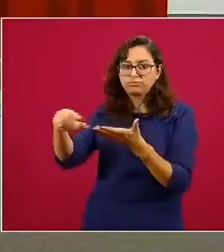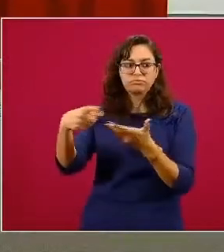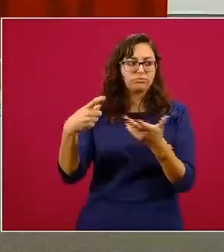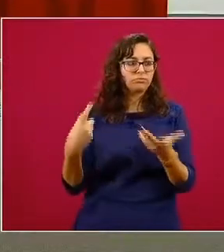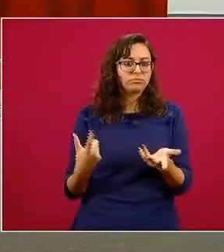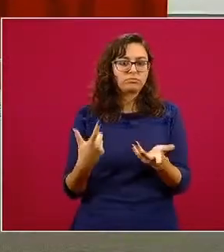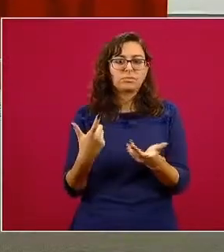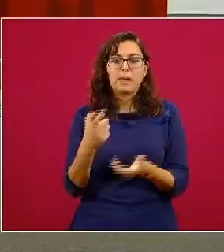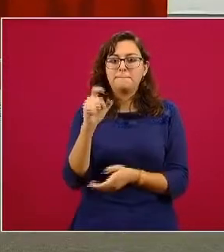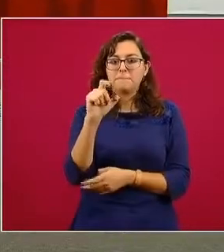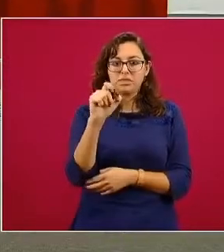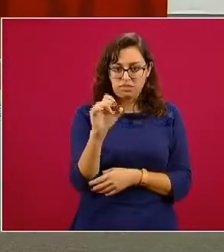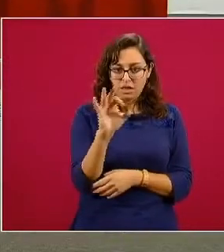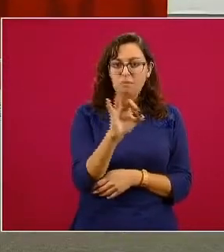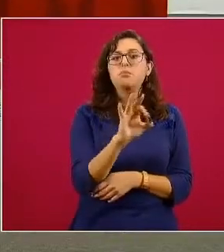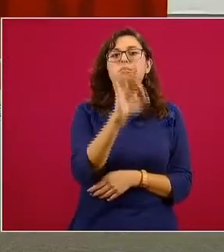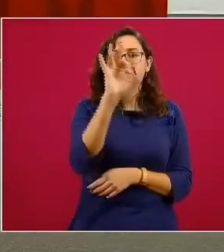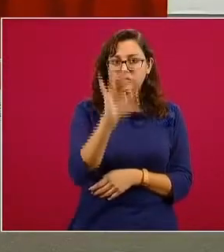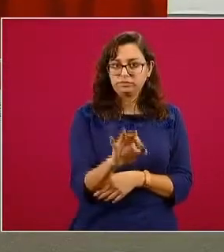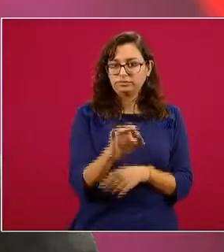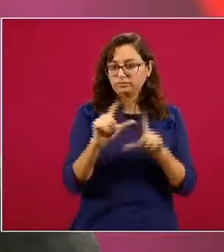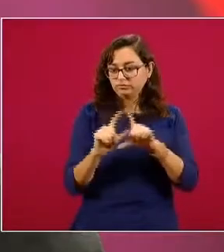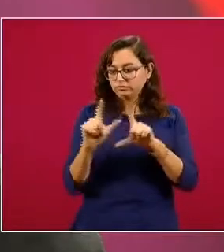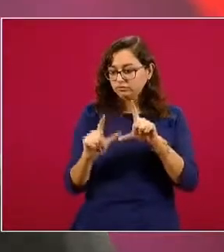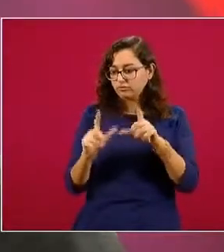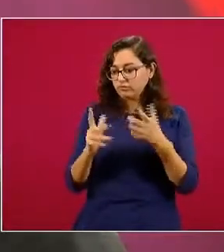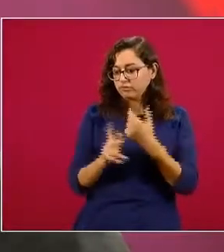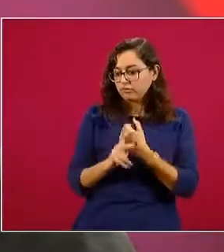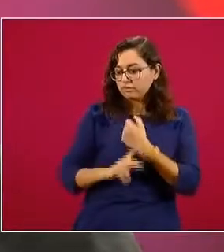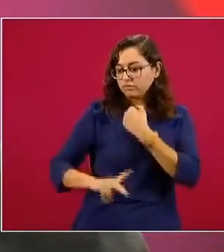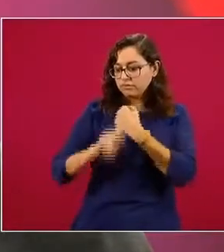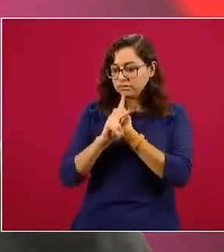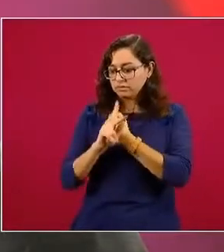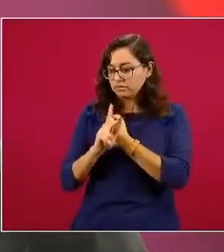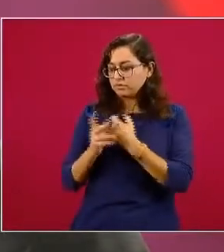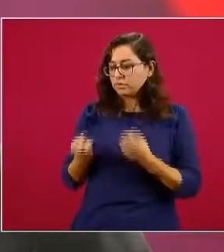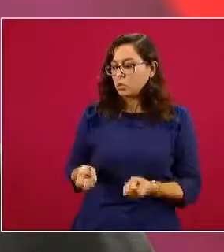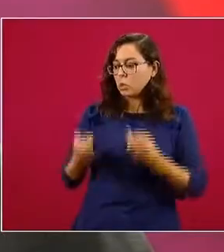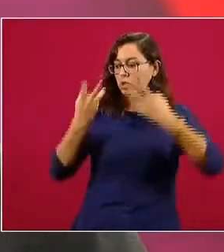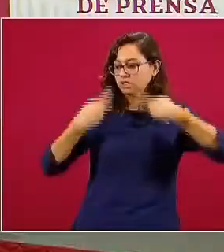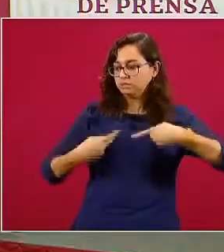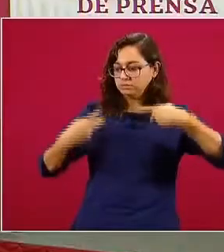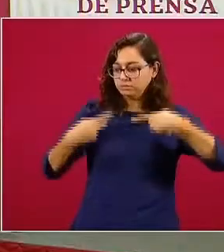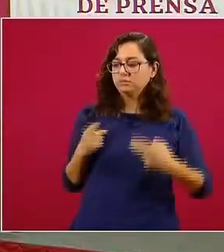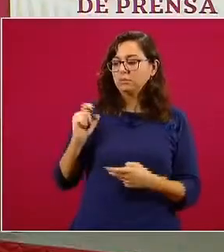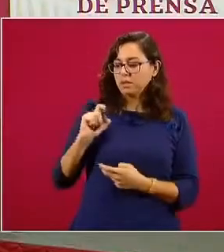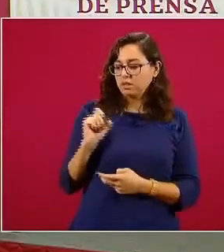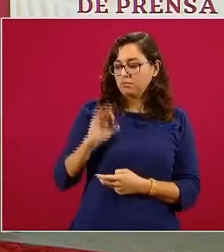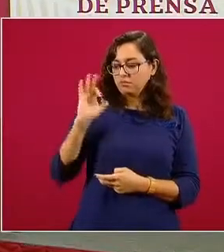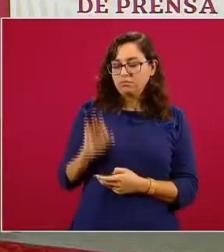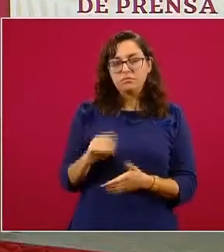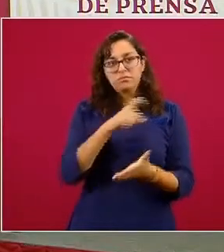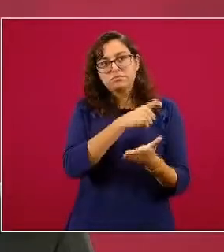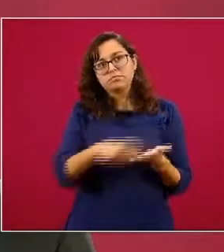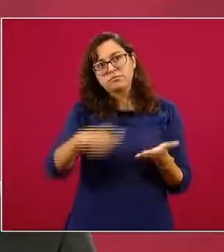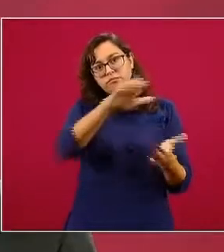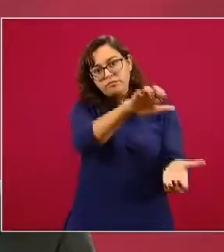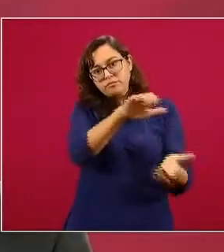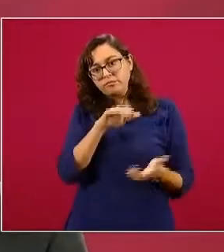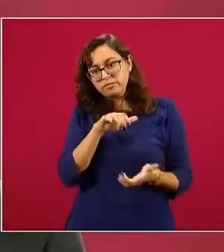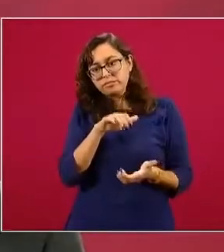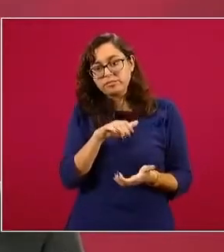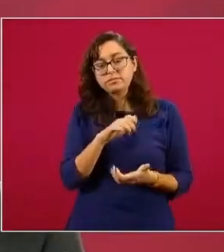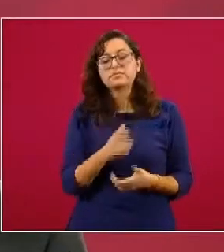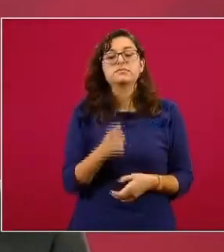hasta por el 20% de la población por vacunar. Entonces, las poblaciones de los